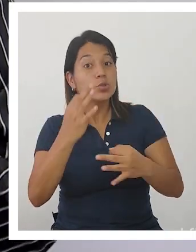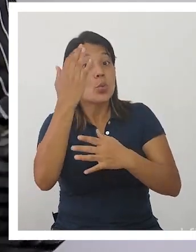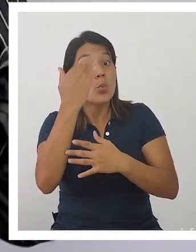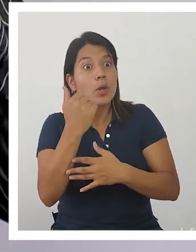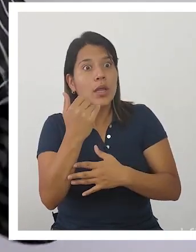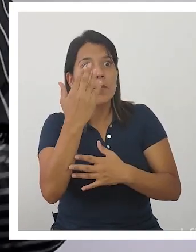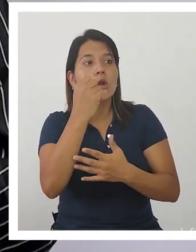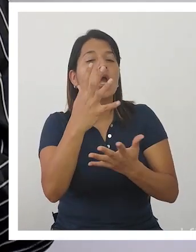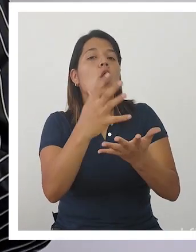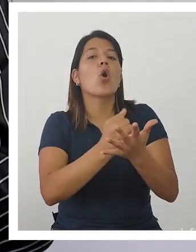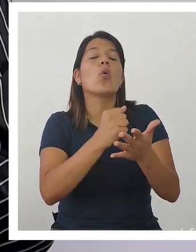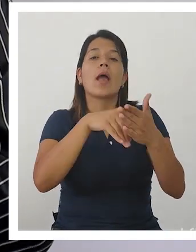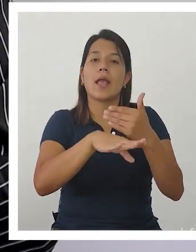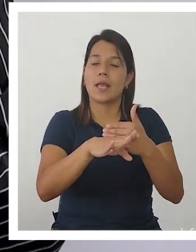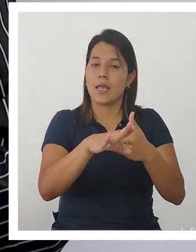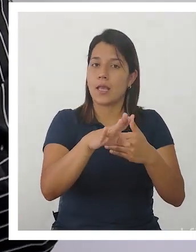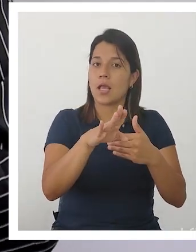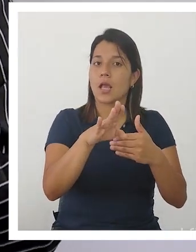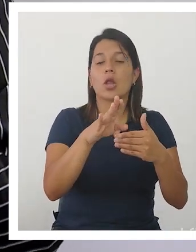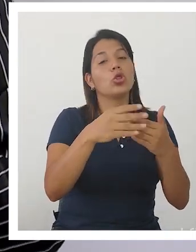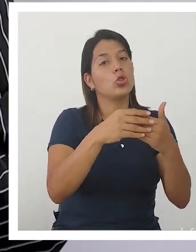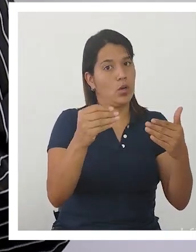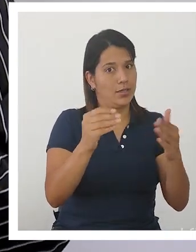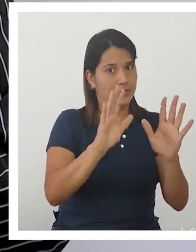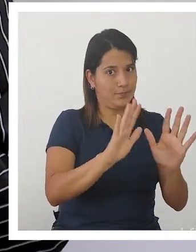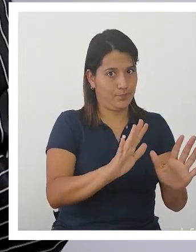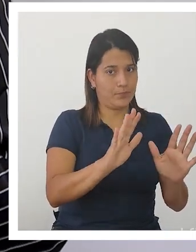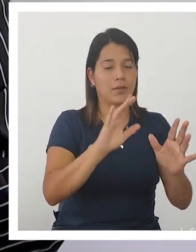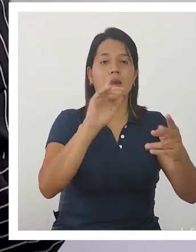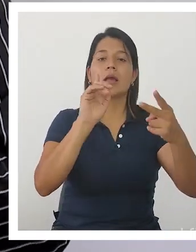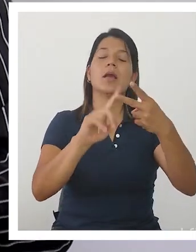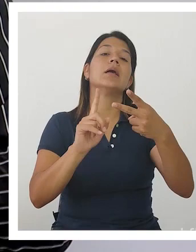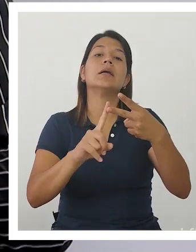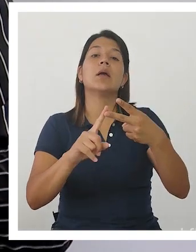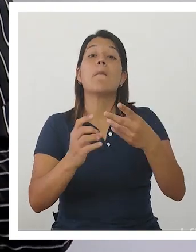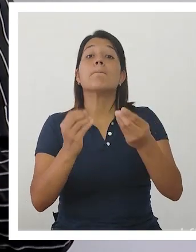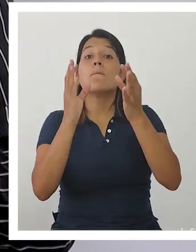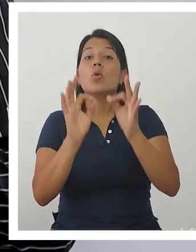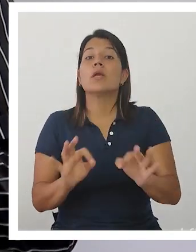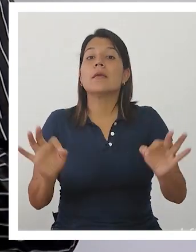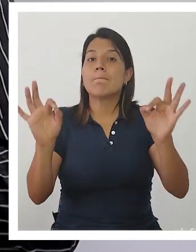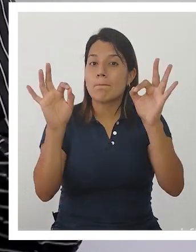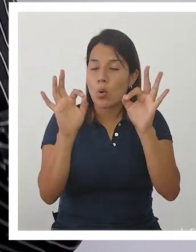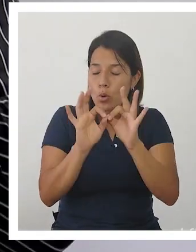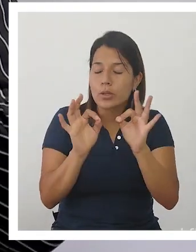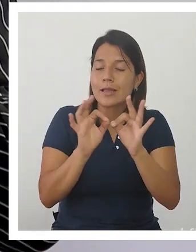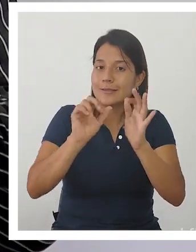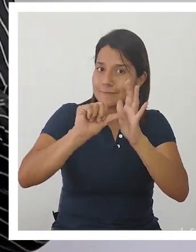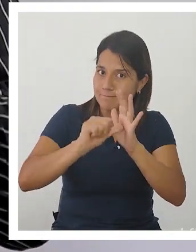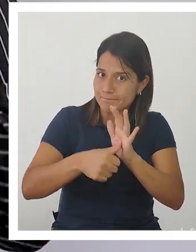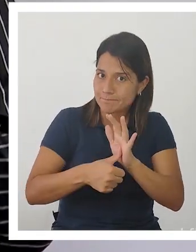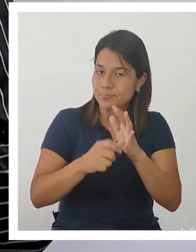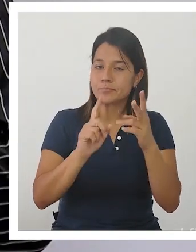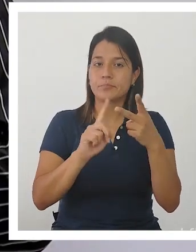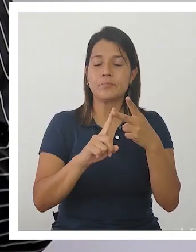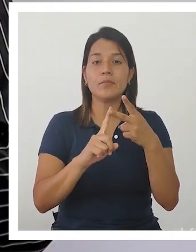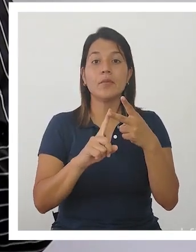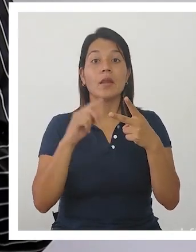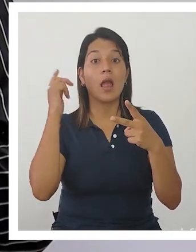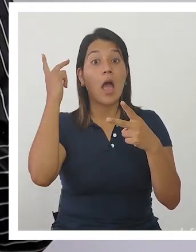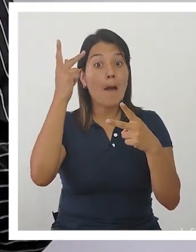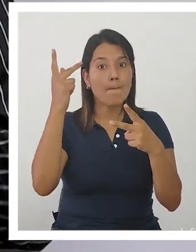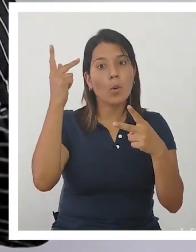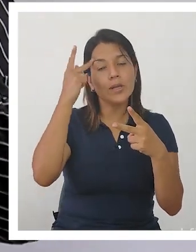turistas. Uno. Y segundo, que es muy importante recalcar en esto, las